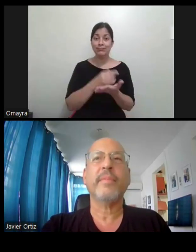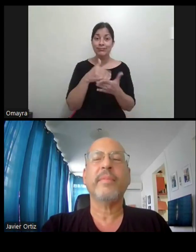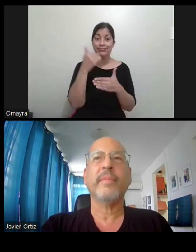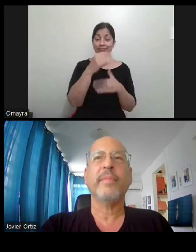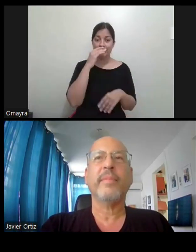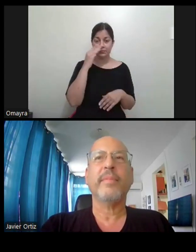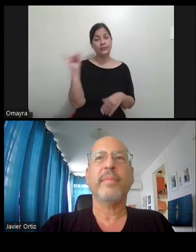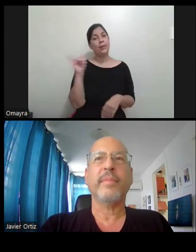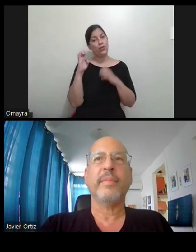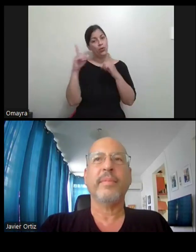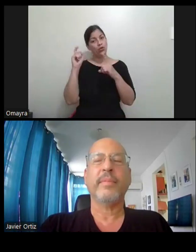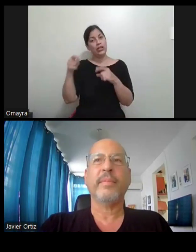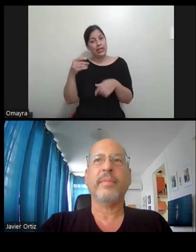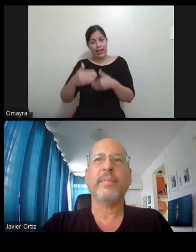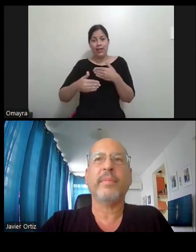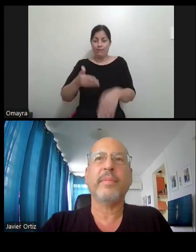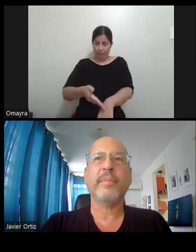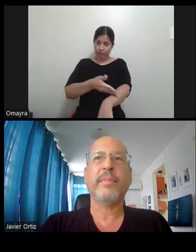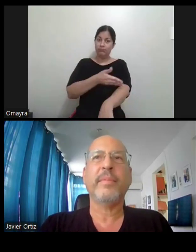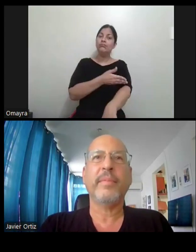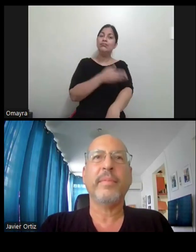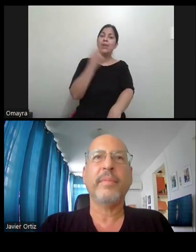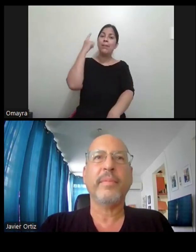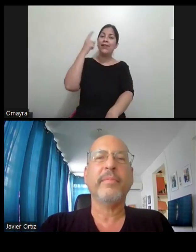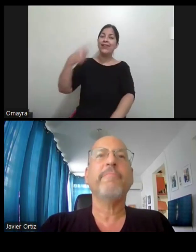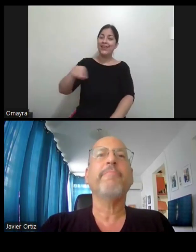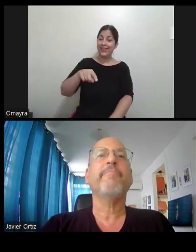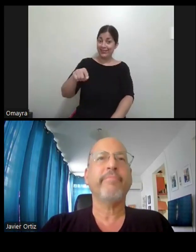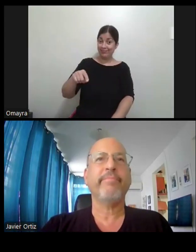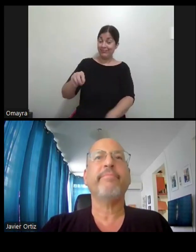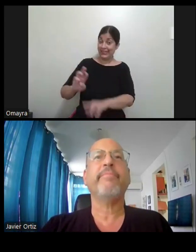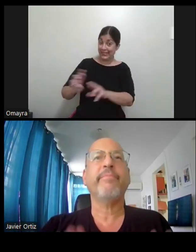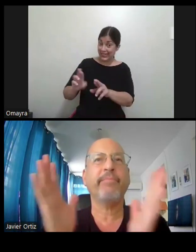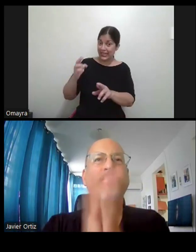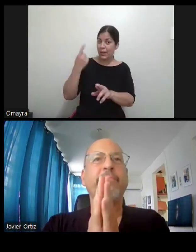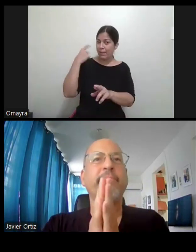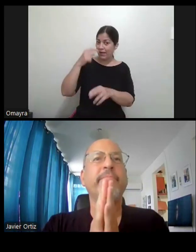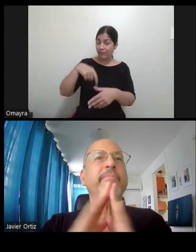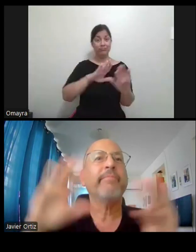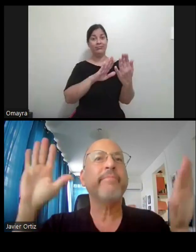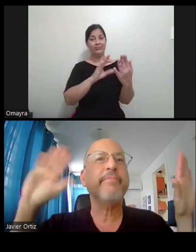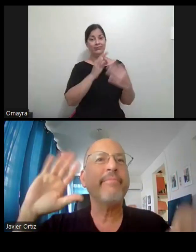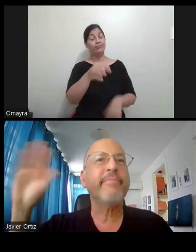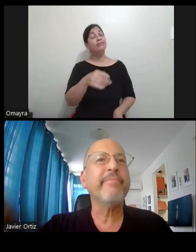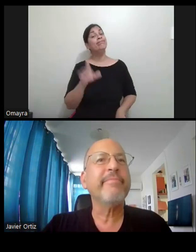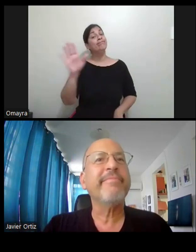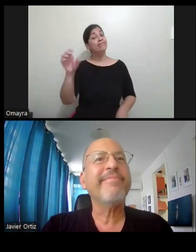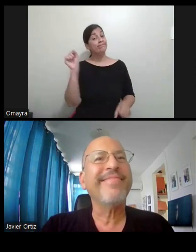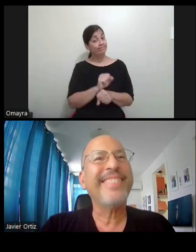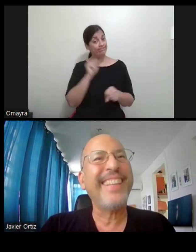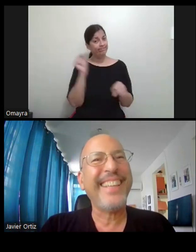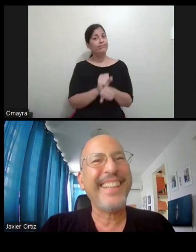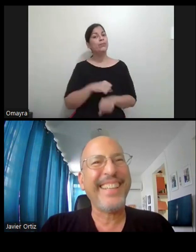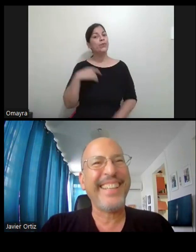que evolucionar para prepararlos para lo que se van a encontrar. Y obviamente esto hay que hablar. Qué tarea la tuya, ¿eh? Qué tarea la